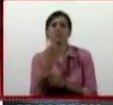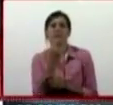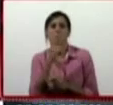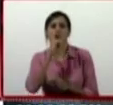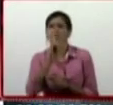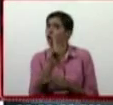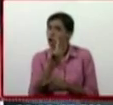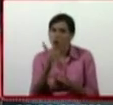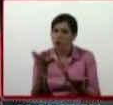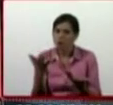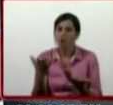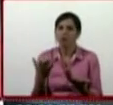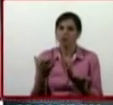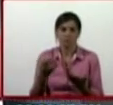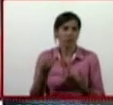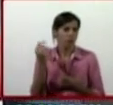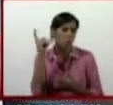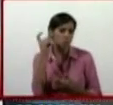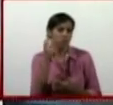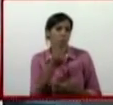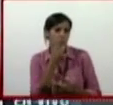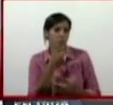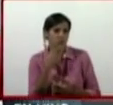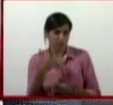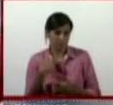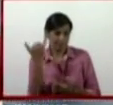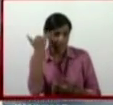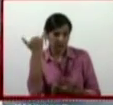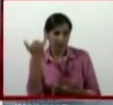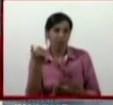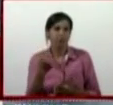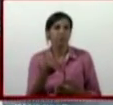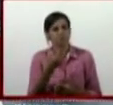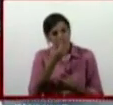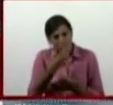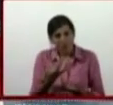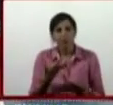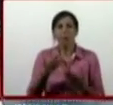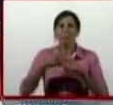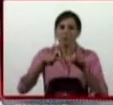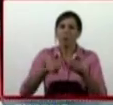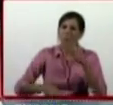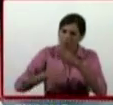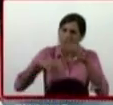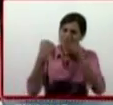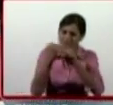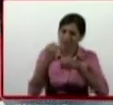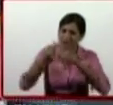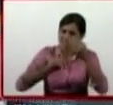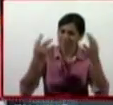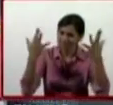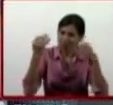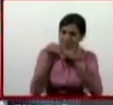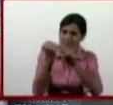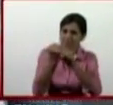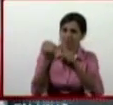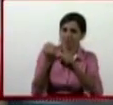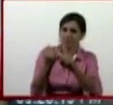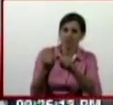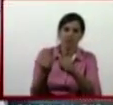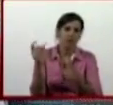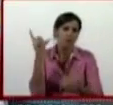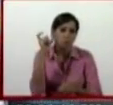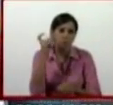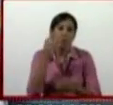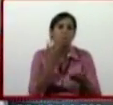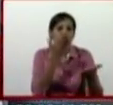no, si le suena bonito, mejor, porque le suena atrayente. Vamos a trabajarlo y que lleguen propuestas de todos